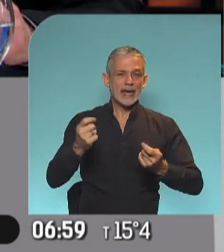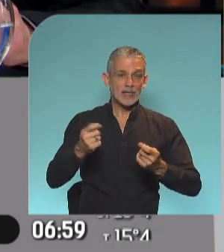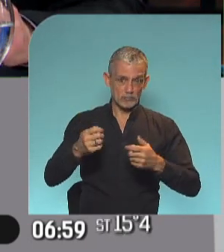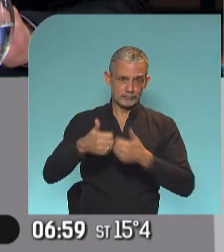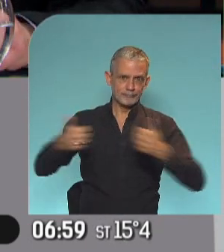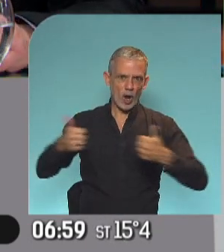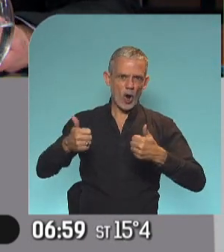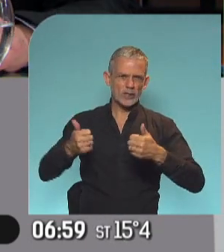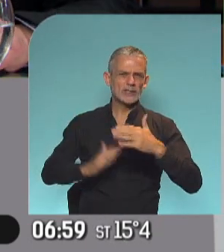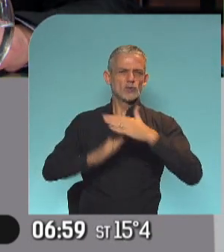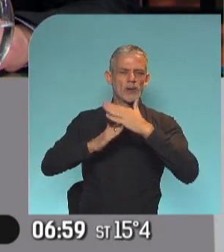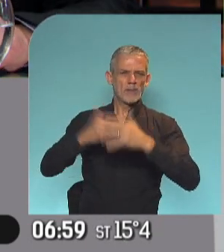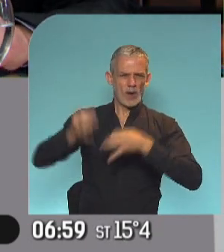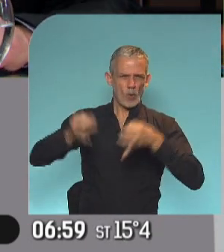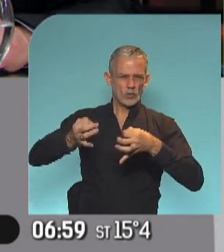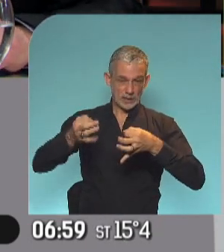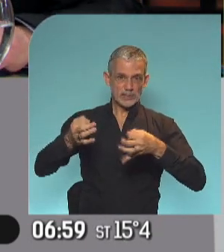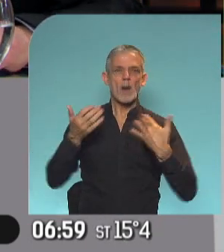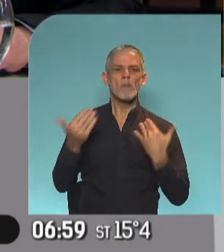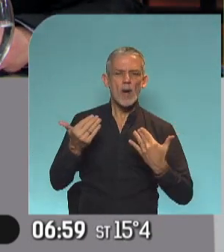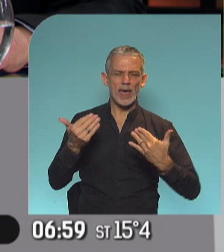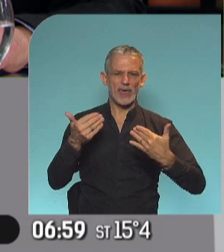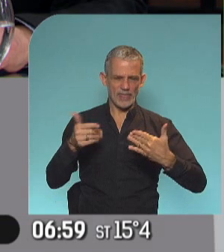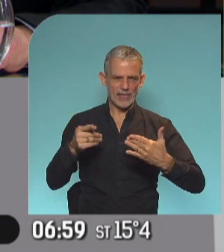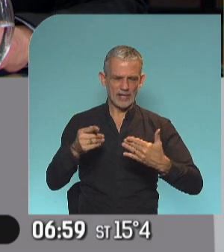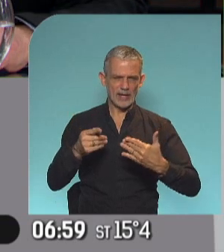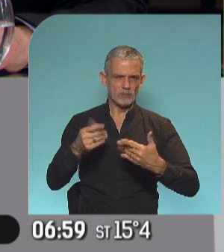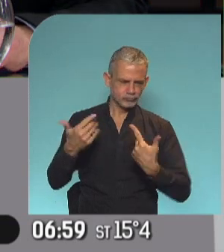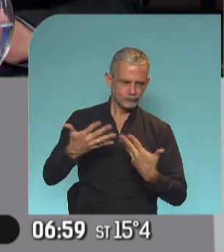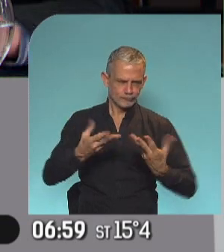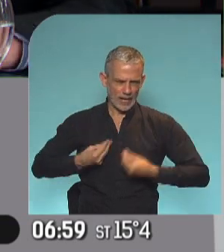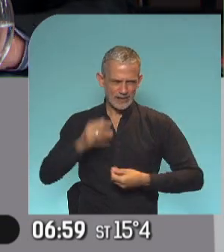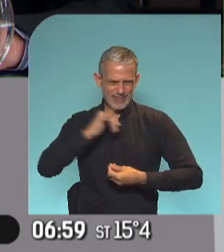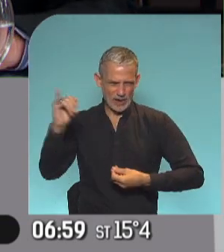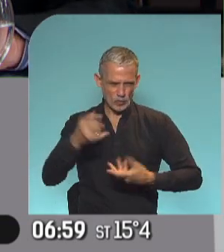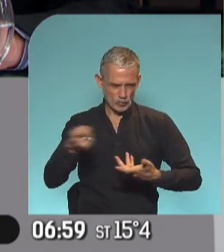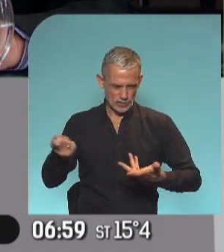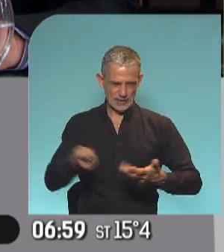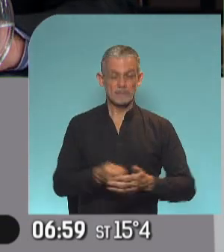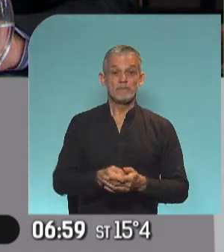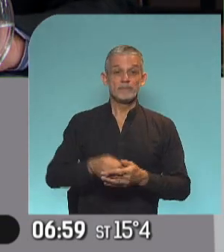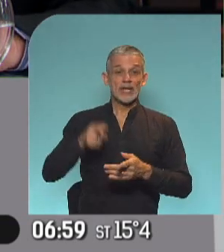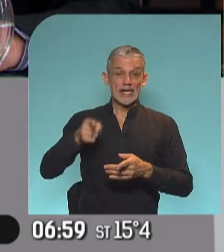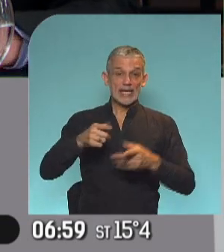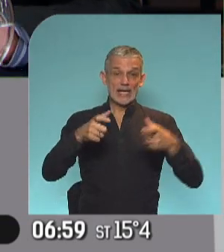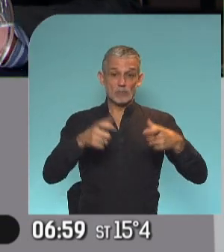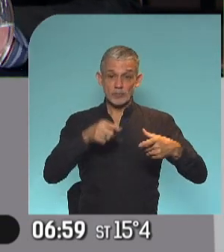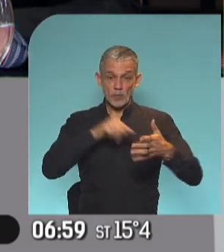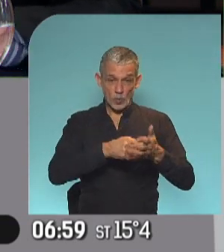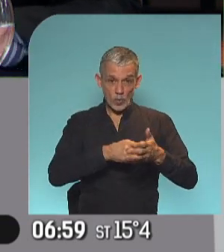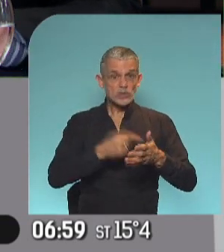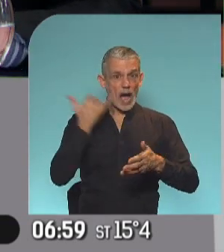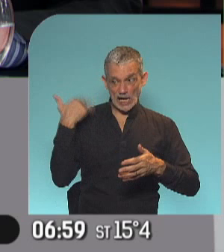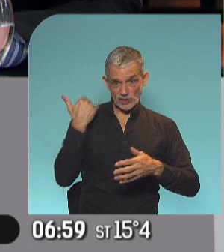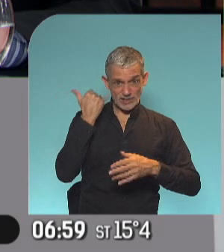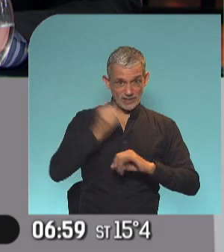Corte Suprema porque es un tribunal con competencia originaria. La resistencia judicial de la Cava está anunciada ayer,